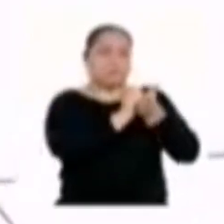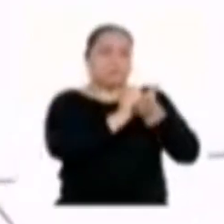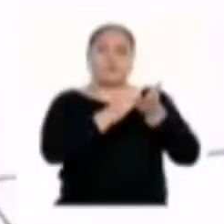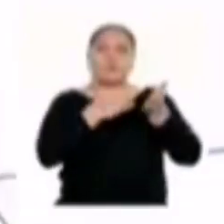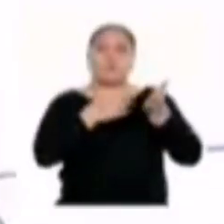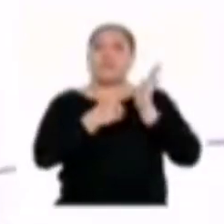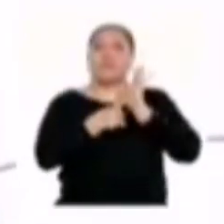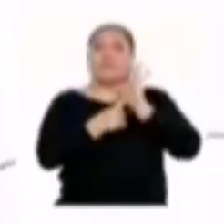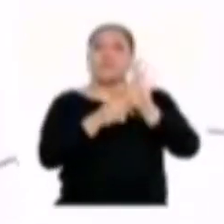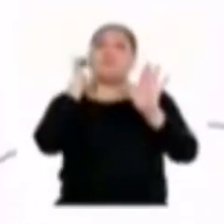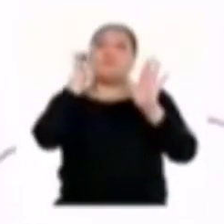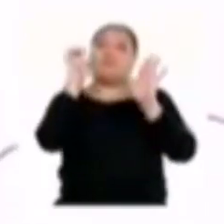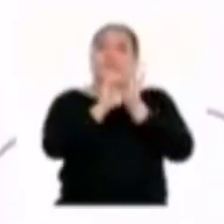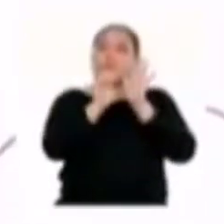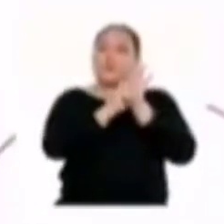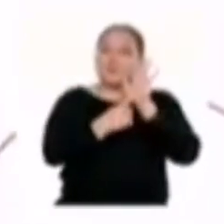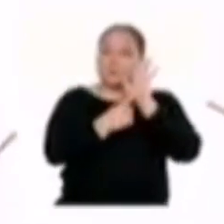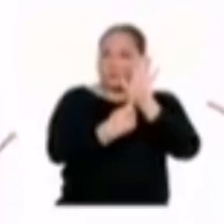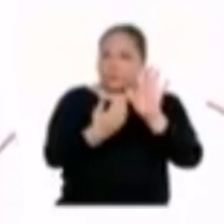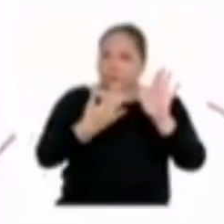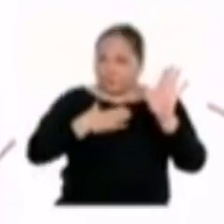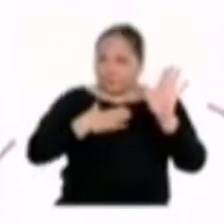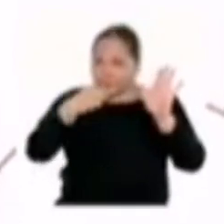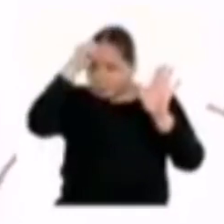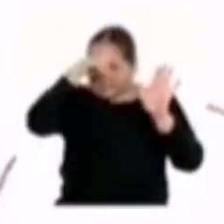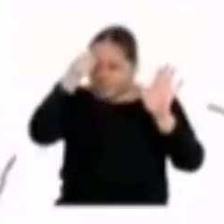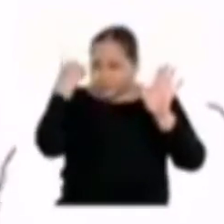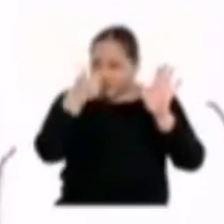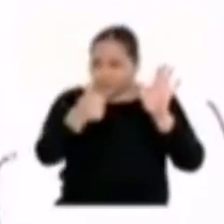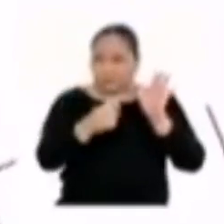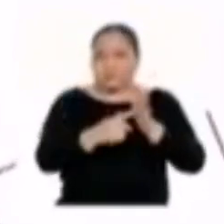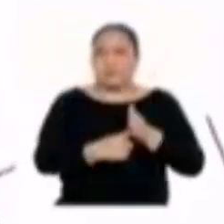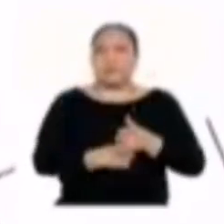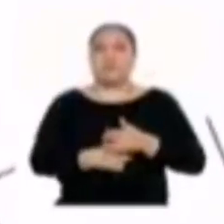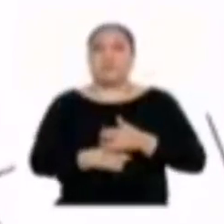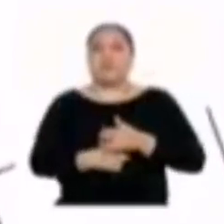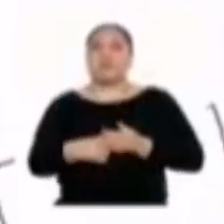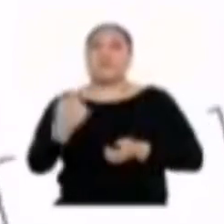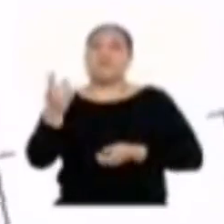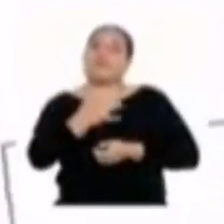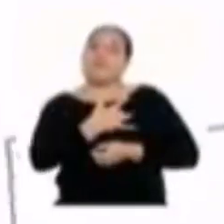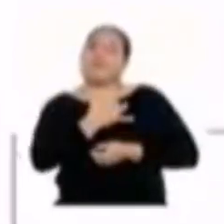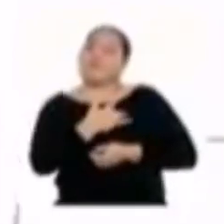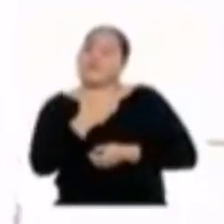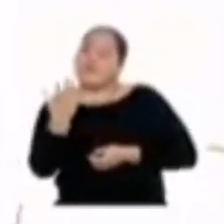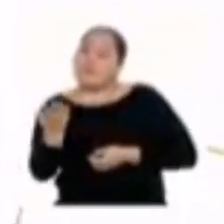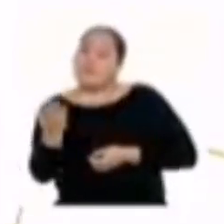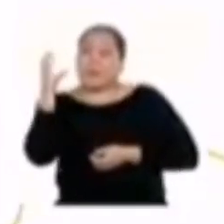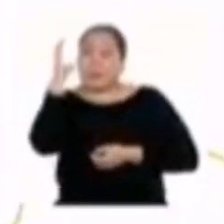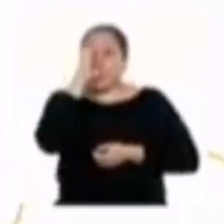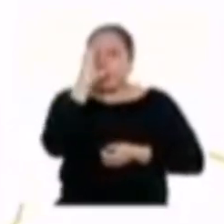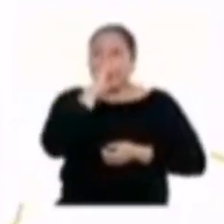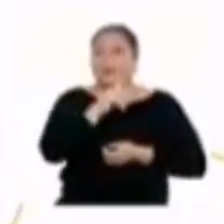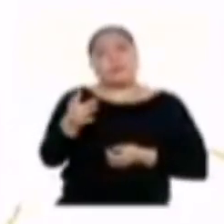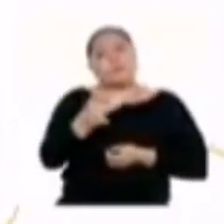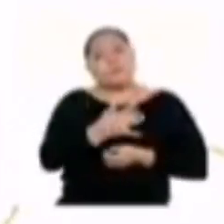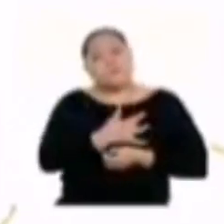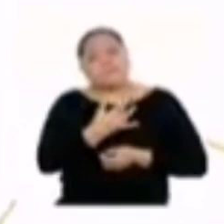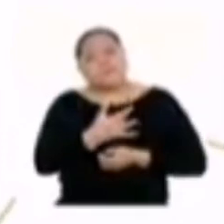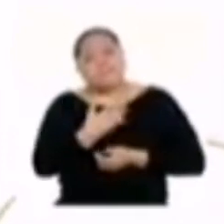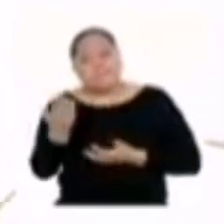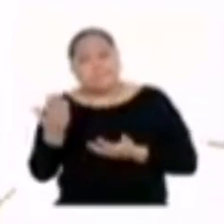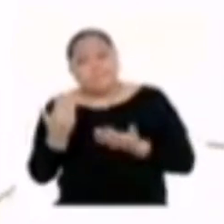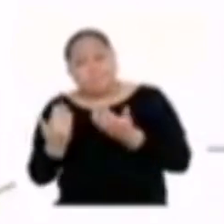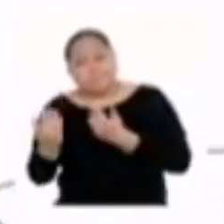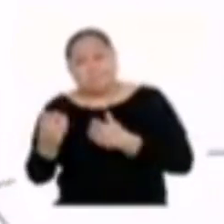fuera un ejemplo para demostrar tu tesis. Apelación de sentimientos, busca evocar